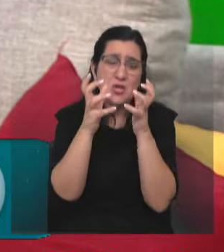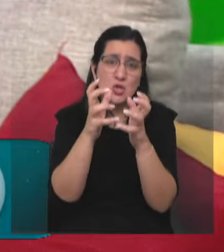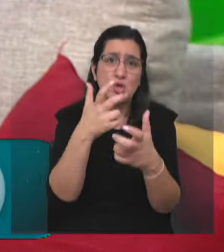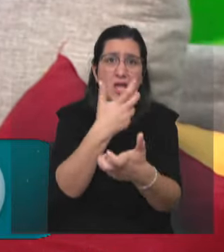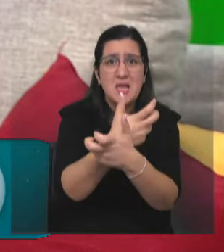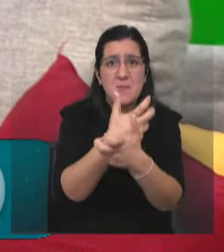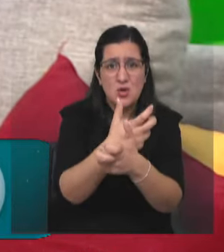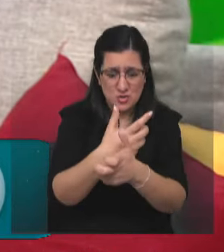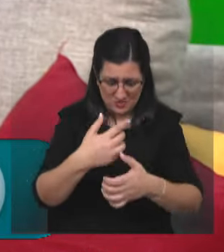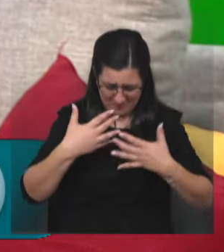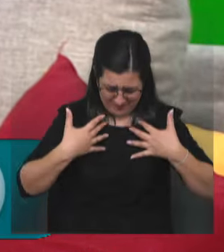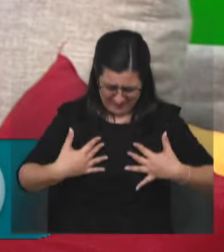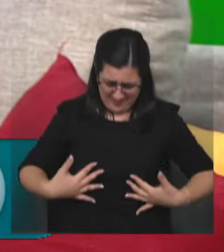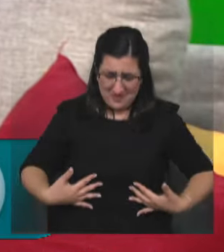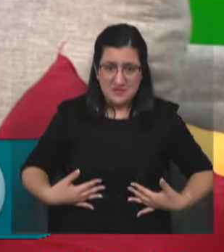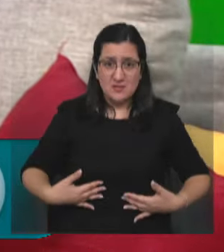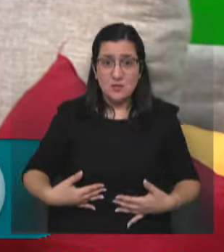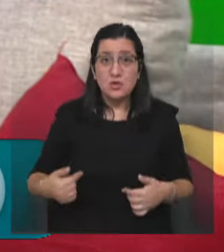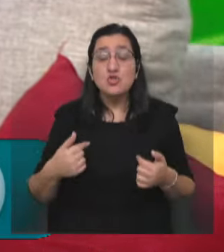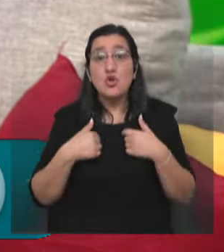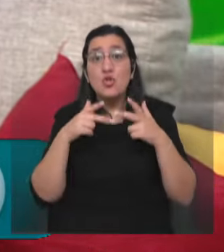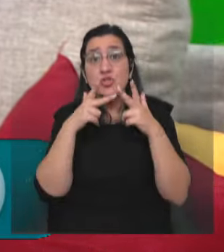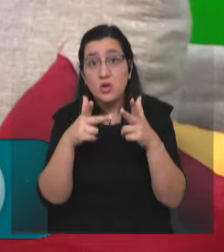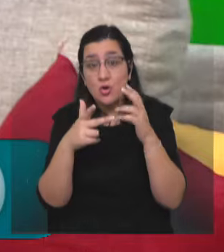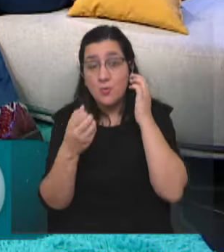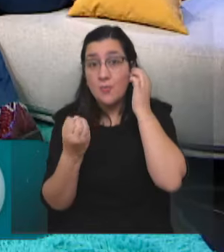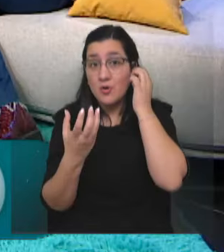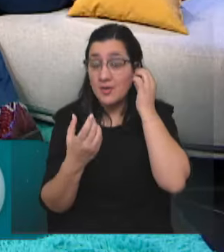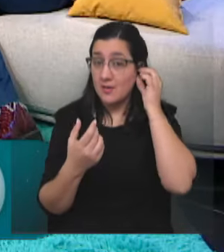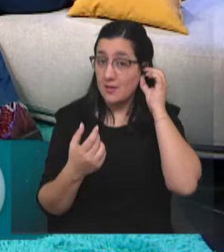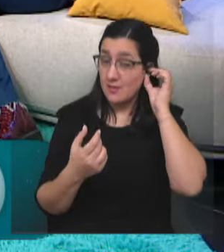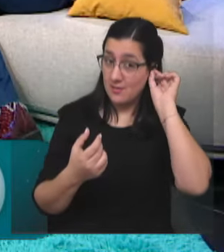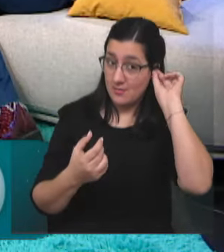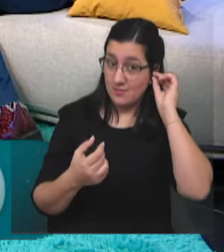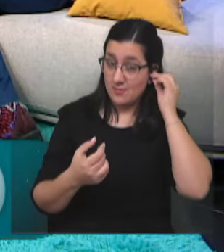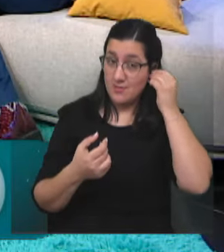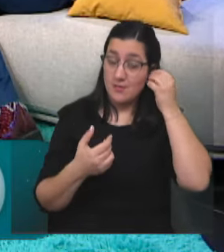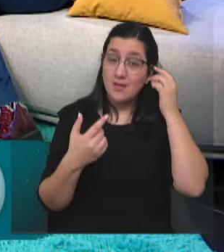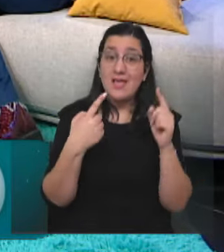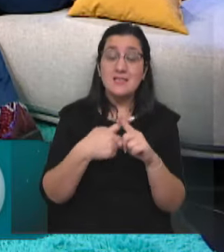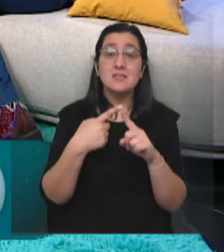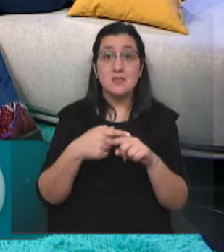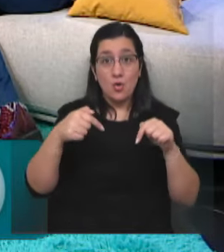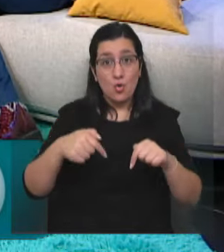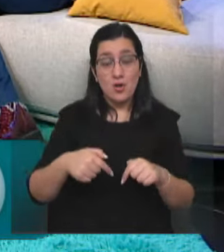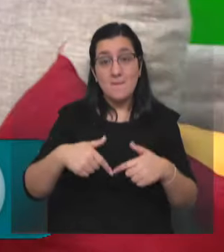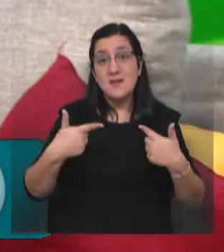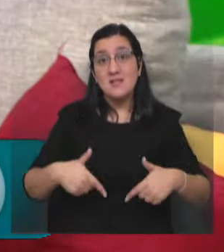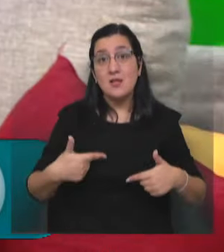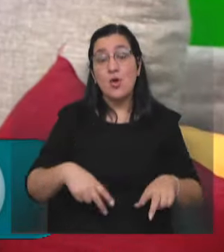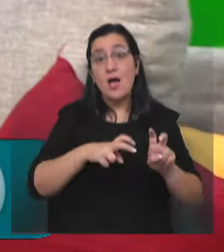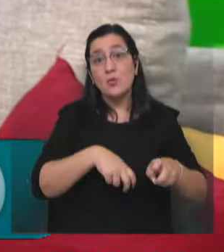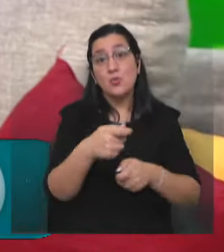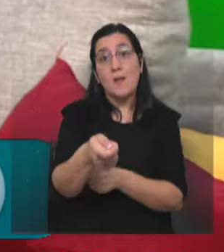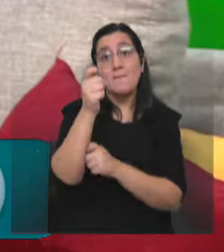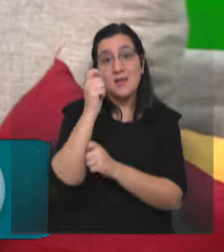peligrosísima. Digo, lo digo porque además existe hoy, el Ministerio de Agricultura y Pesca tiene,